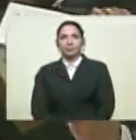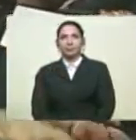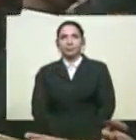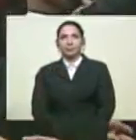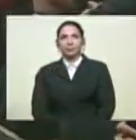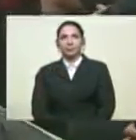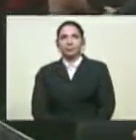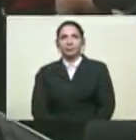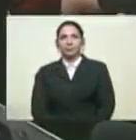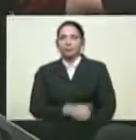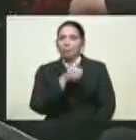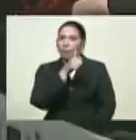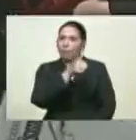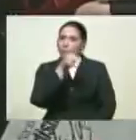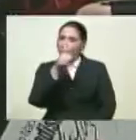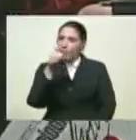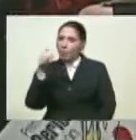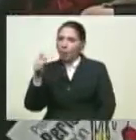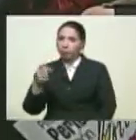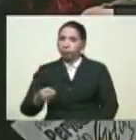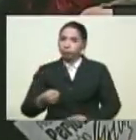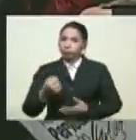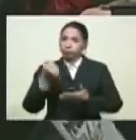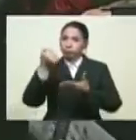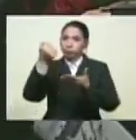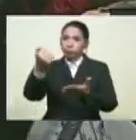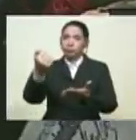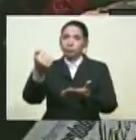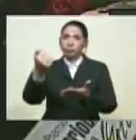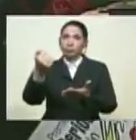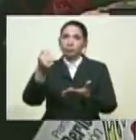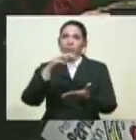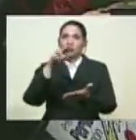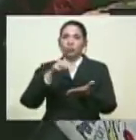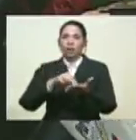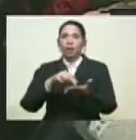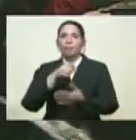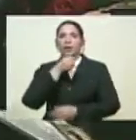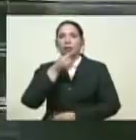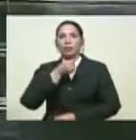a cada uno de ustedes que le he entregado su Premio Nacional de Periodismo,